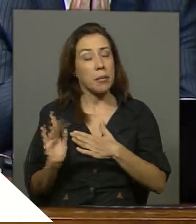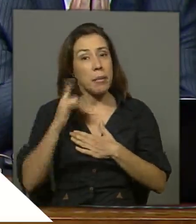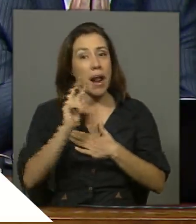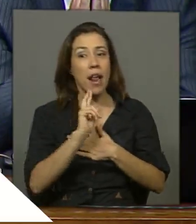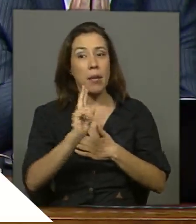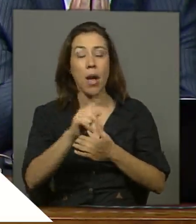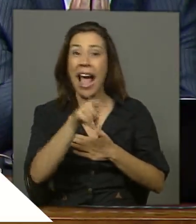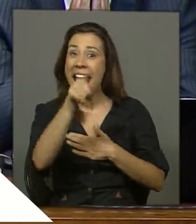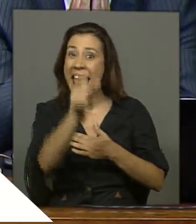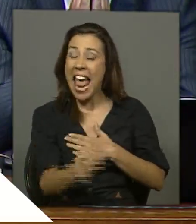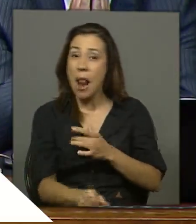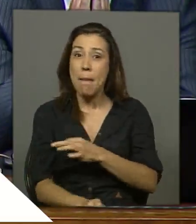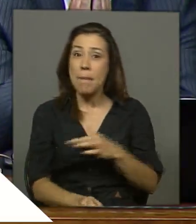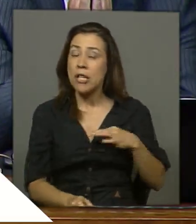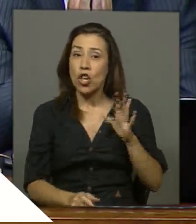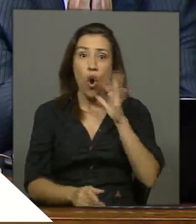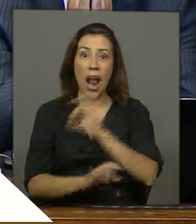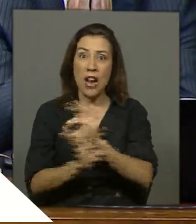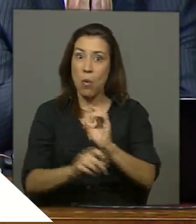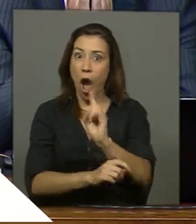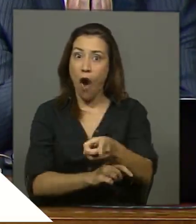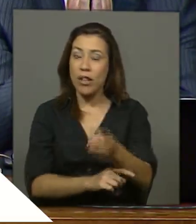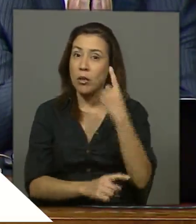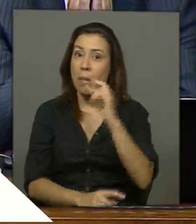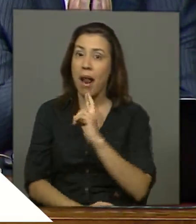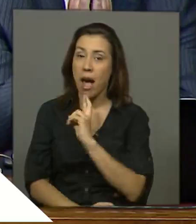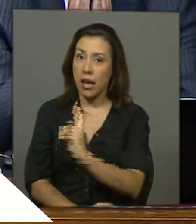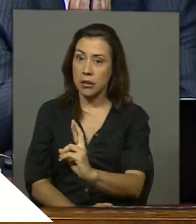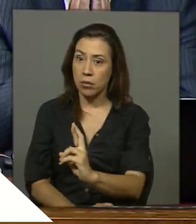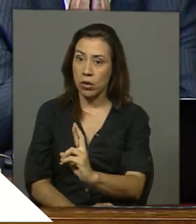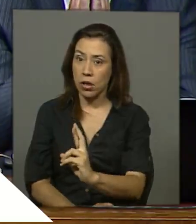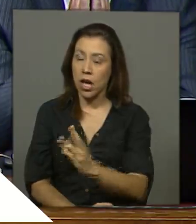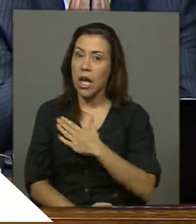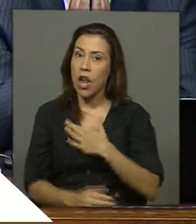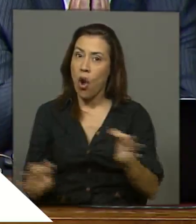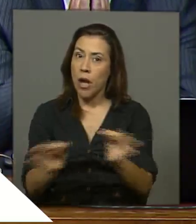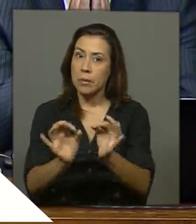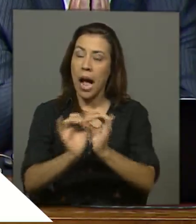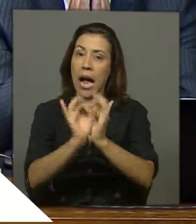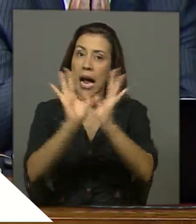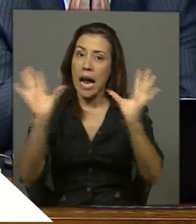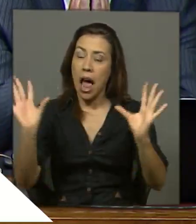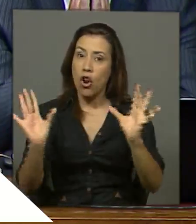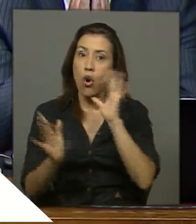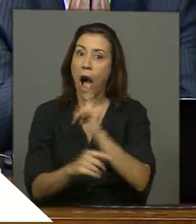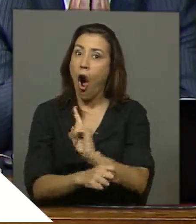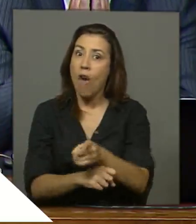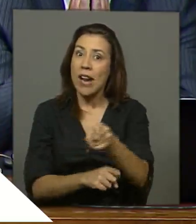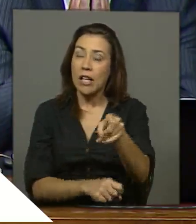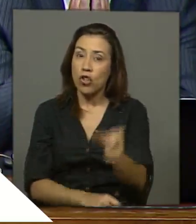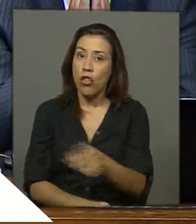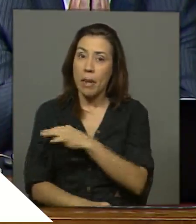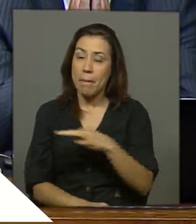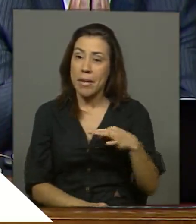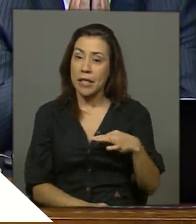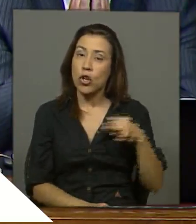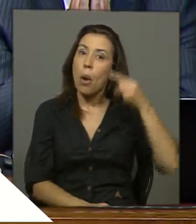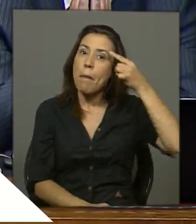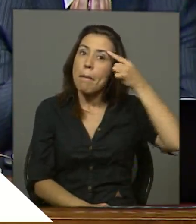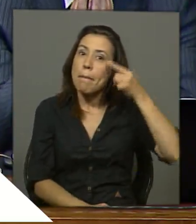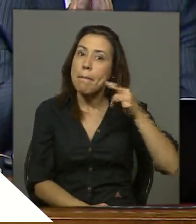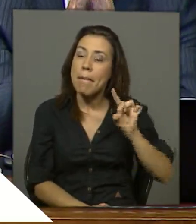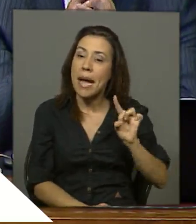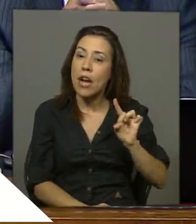él no no está obligado a hacerlo Ah y quiero que quede claro que no está obligado a hacerlo y si pero